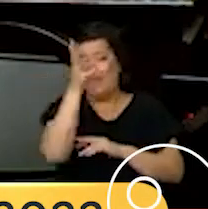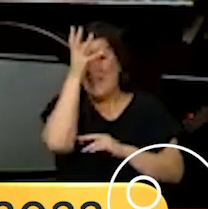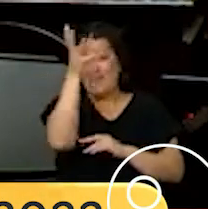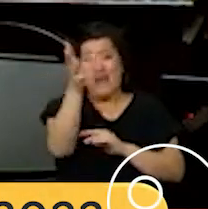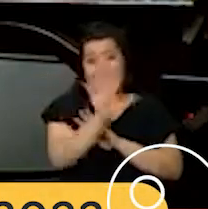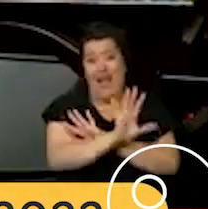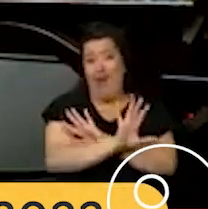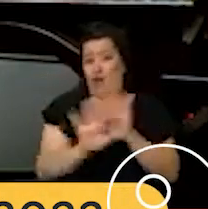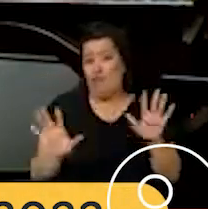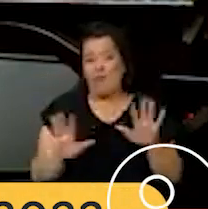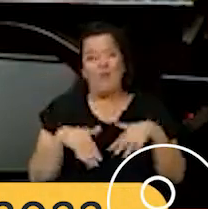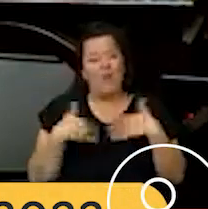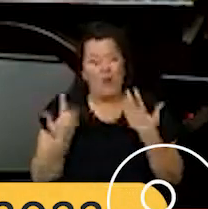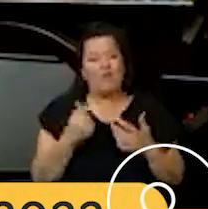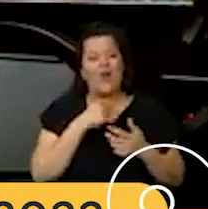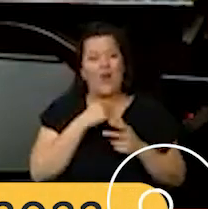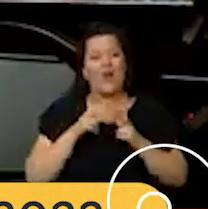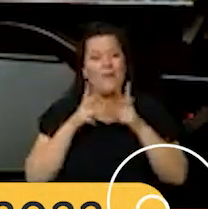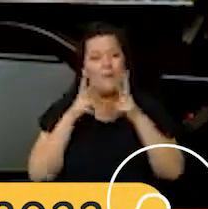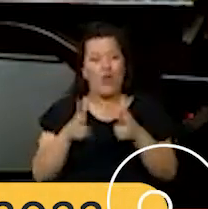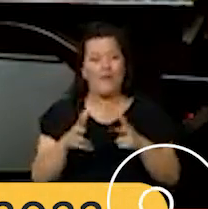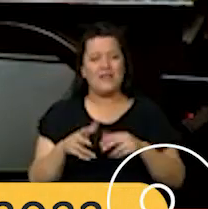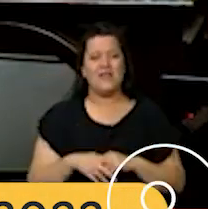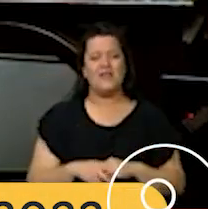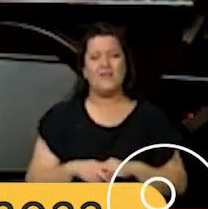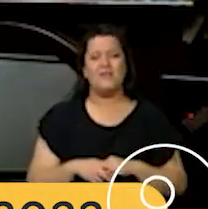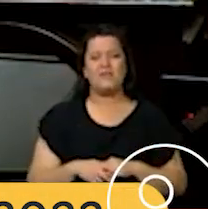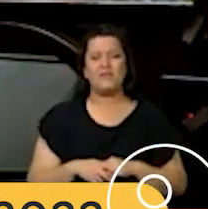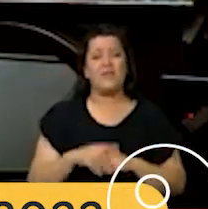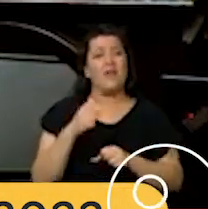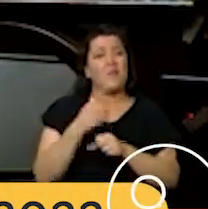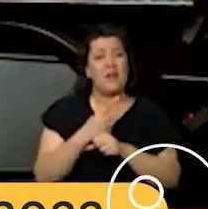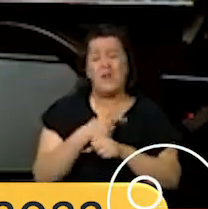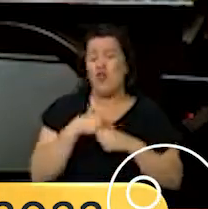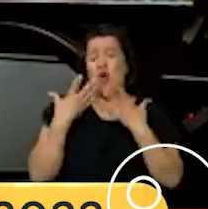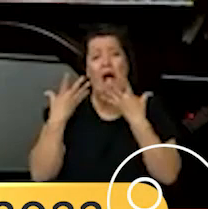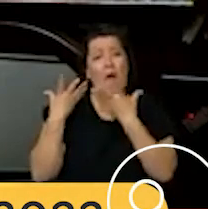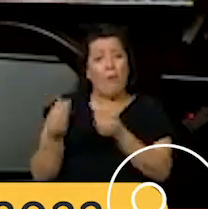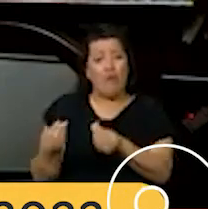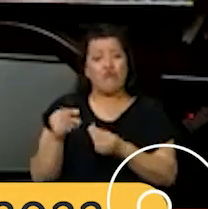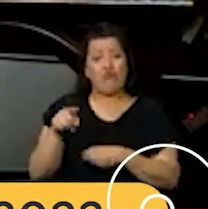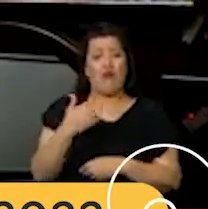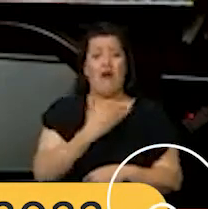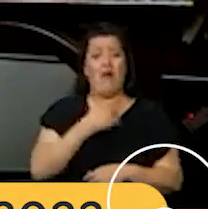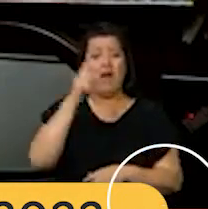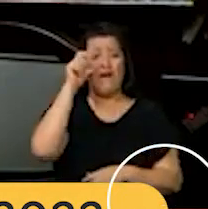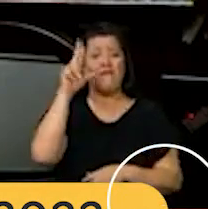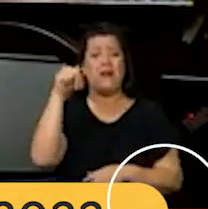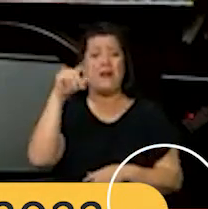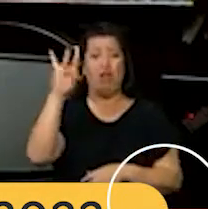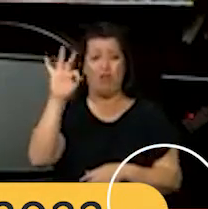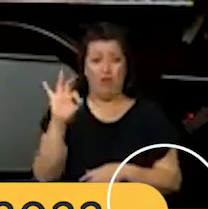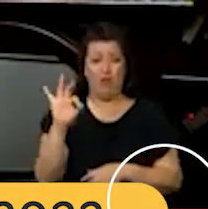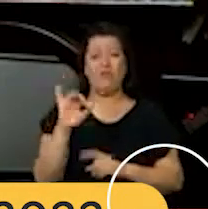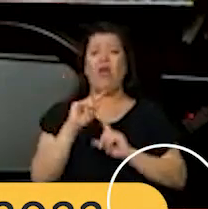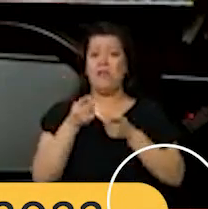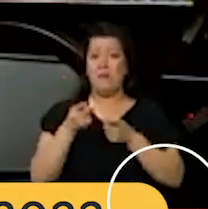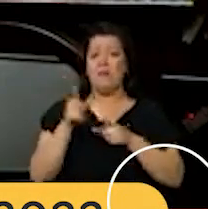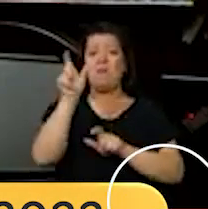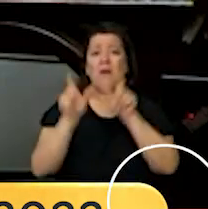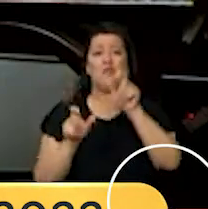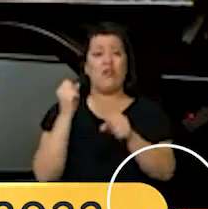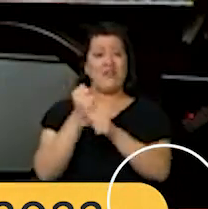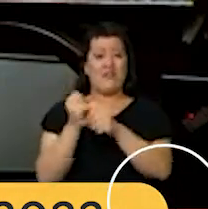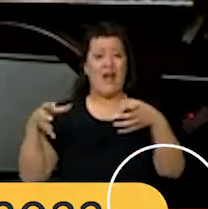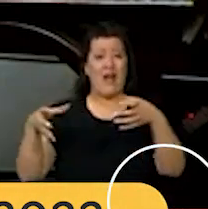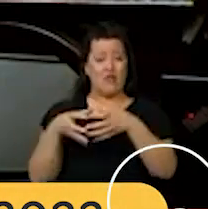Entonces, queremos dejar planteado, primero, nuestra solidaridad con Fernando, contra nuestros dirigentes,